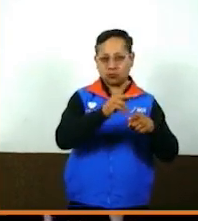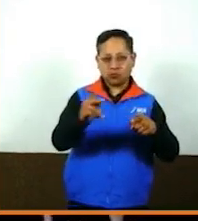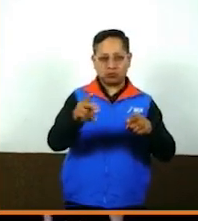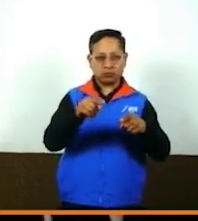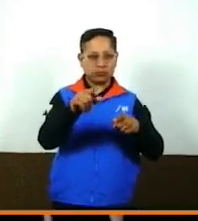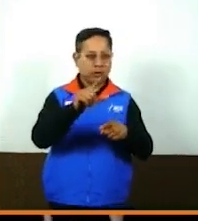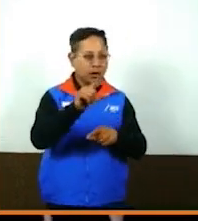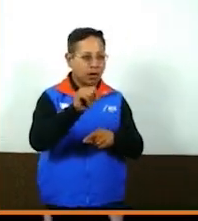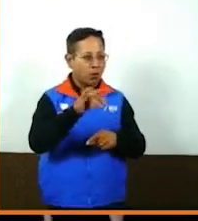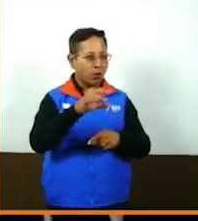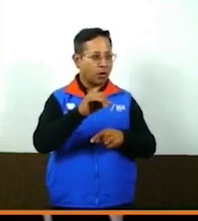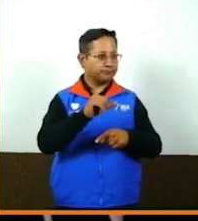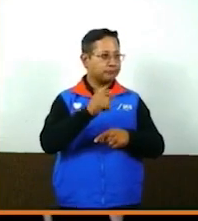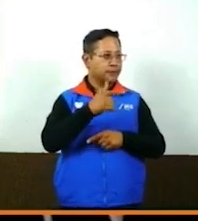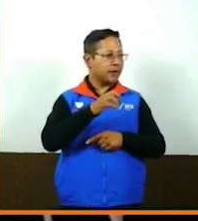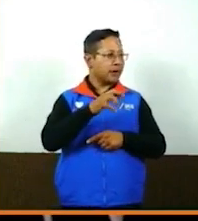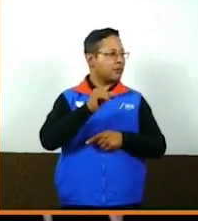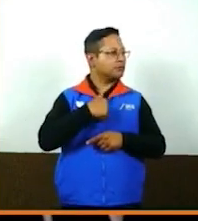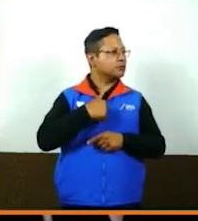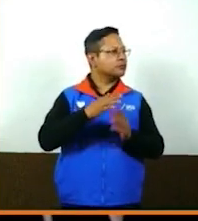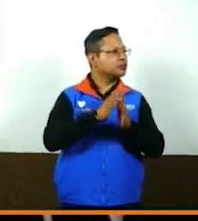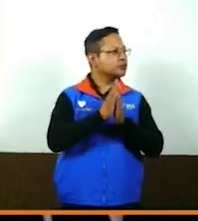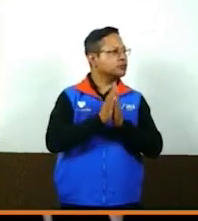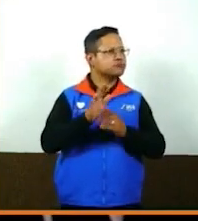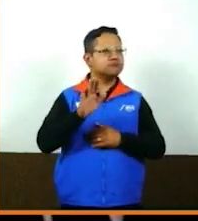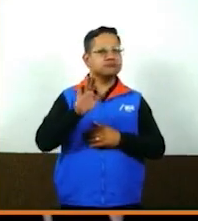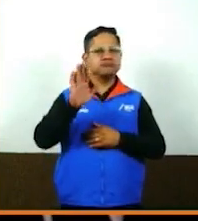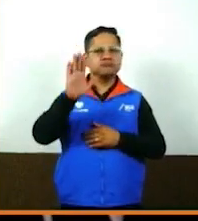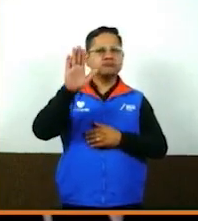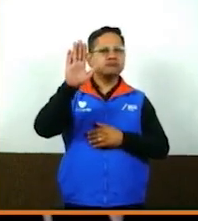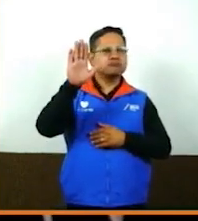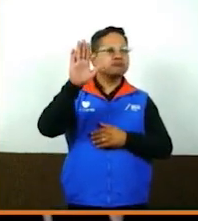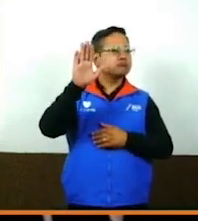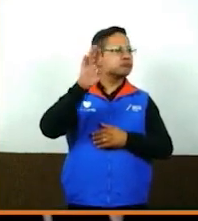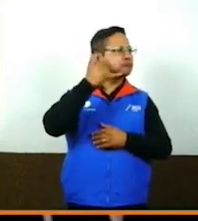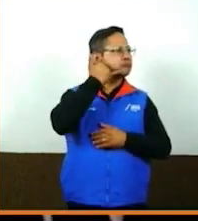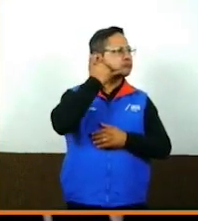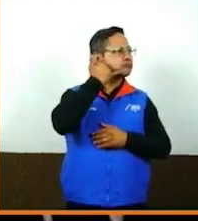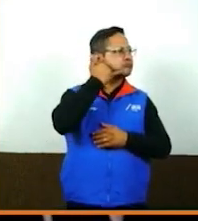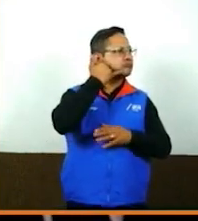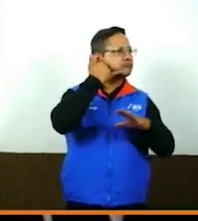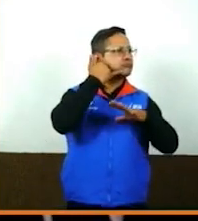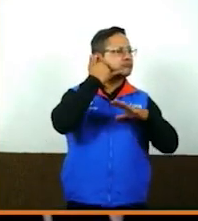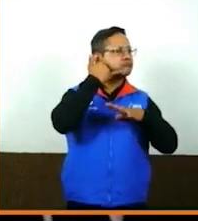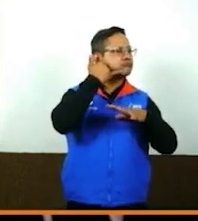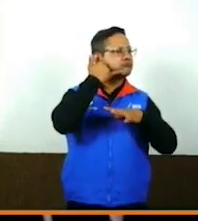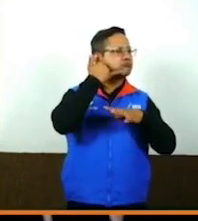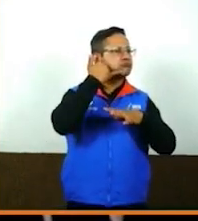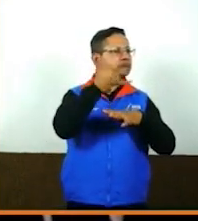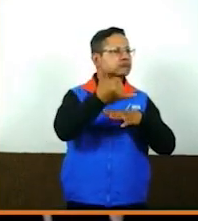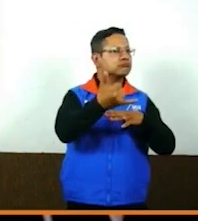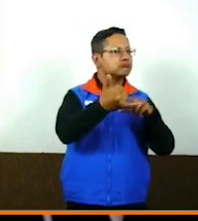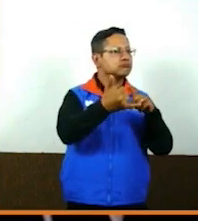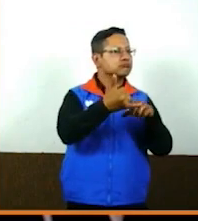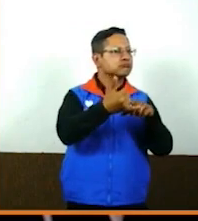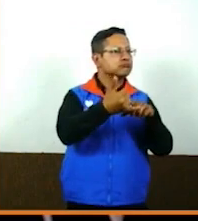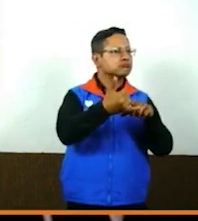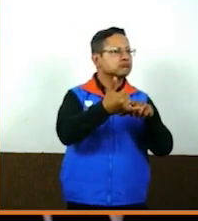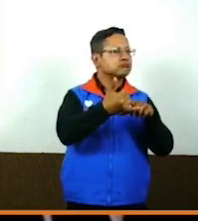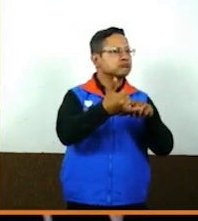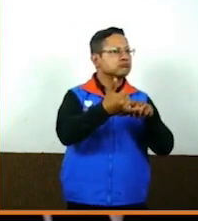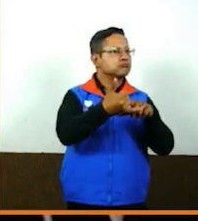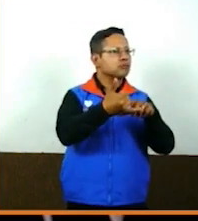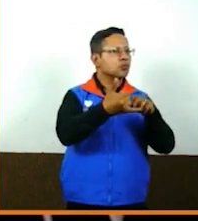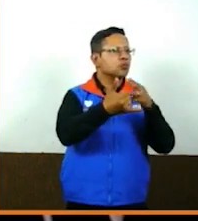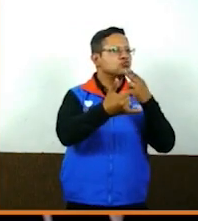Laura y Gerardo, que me apoyen levantando la mano quién cuenta con un celular que utiliza en su